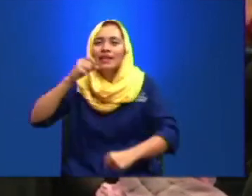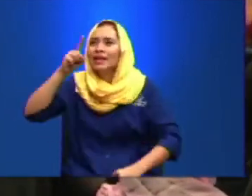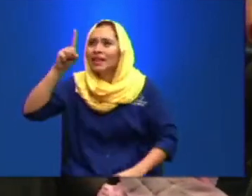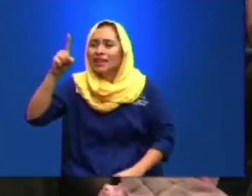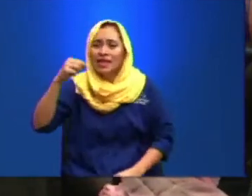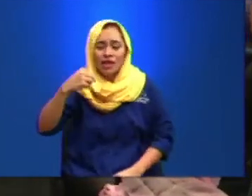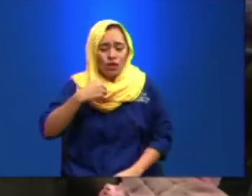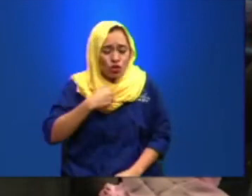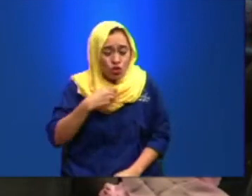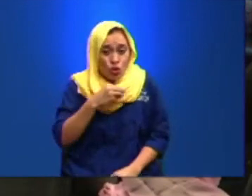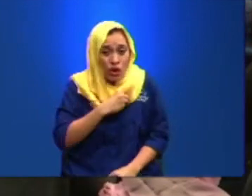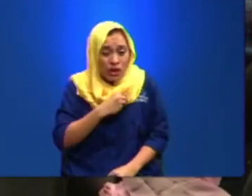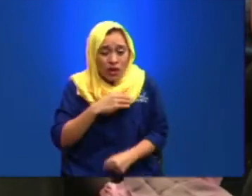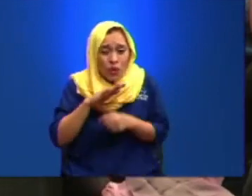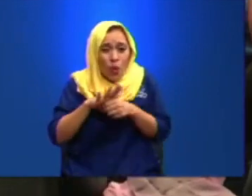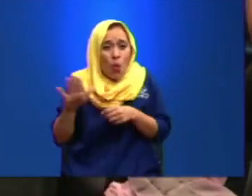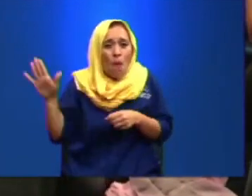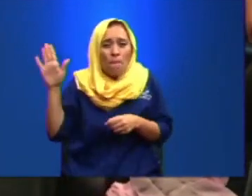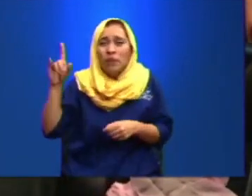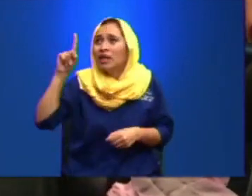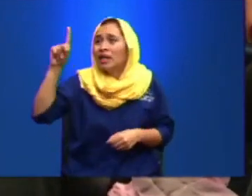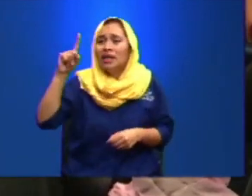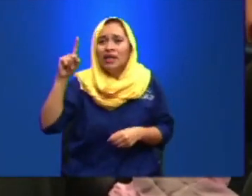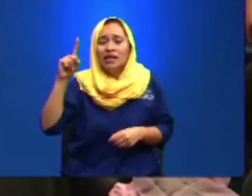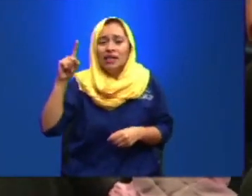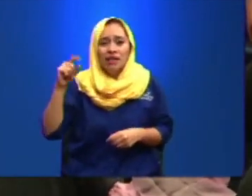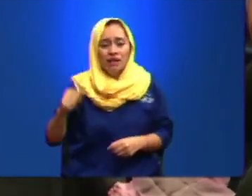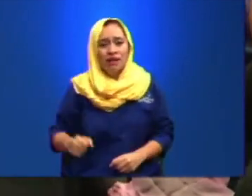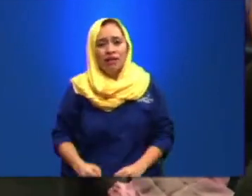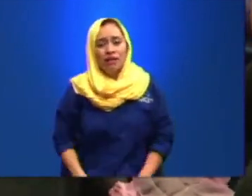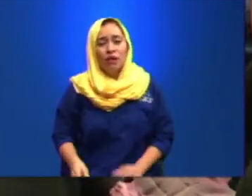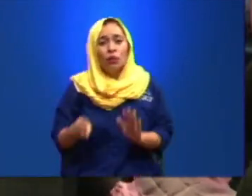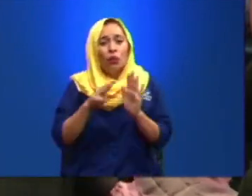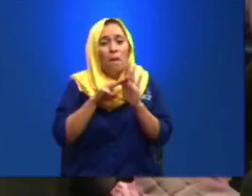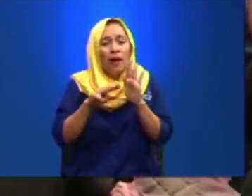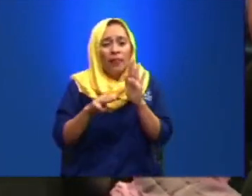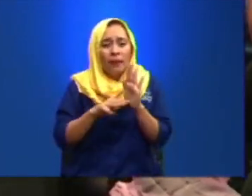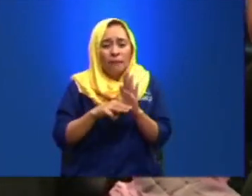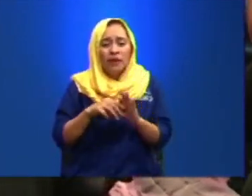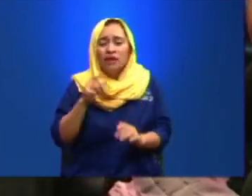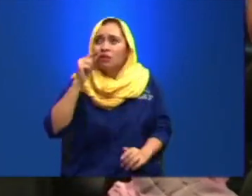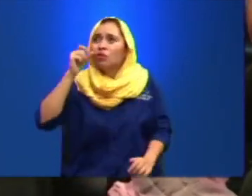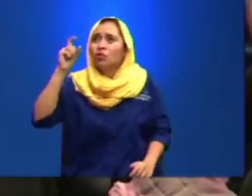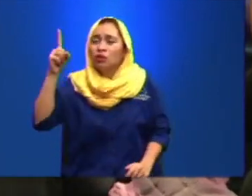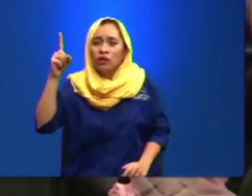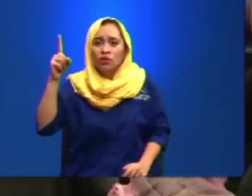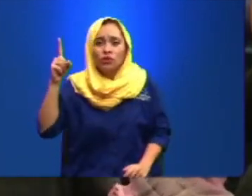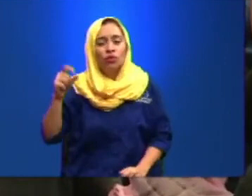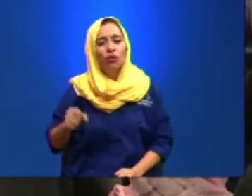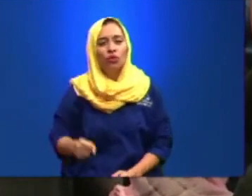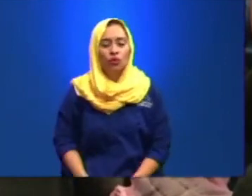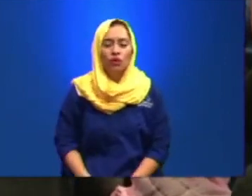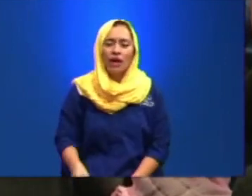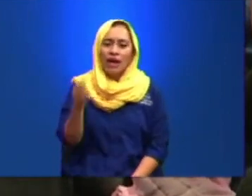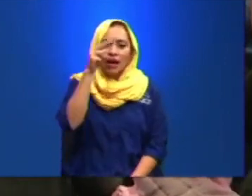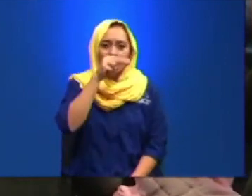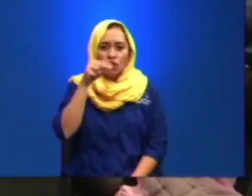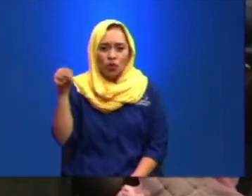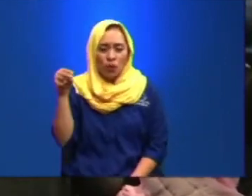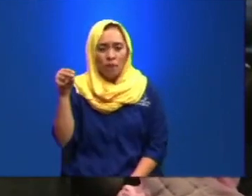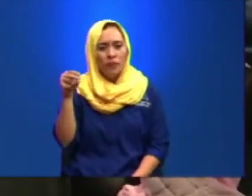el mandamiento y que tú lo conviertas para mí en una promesa señor en el nombre de jesus